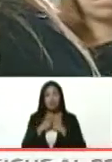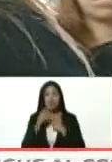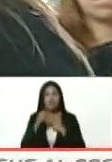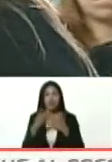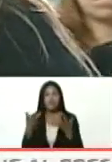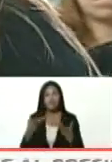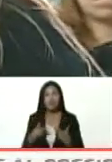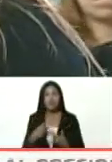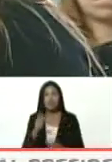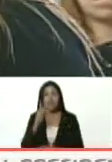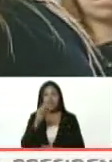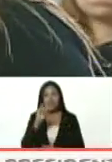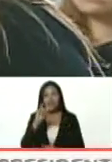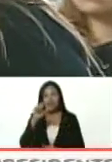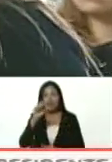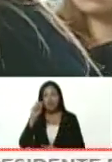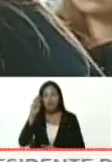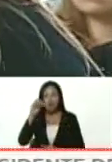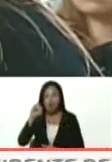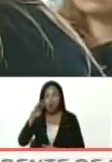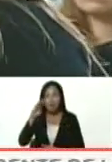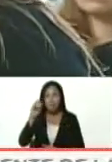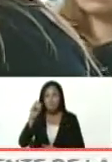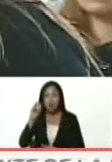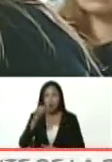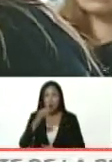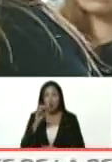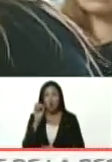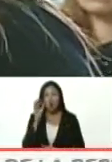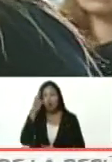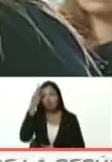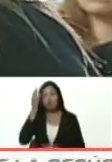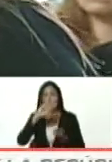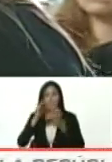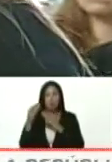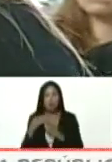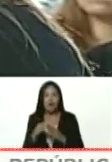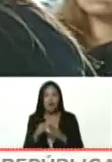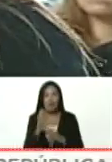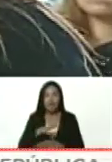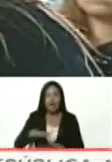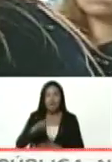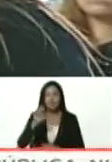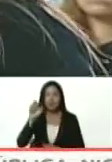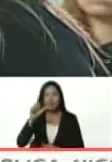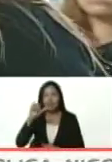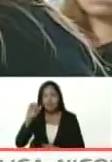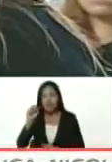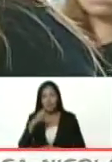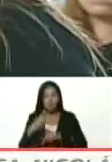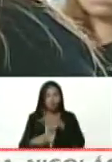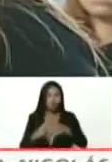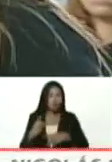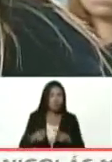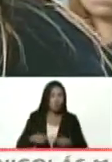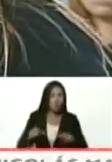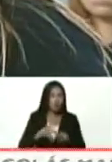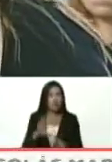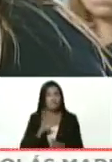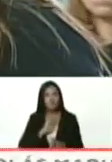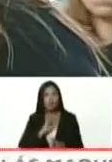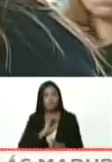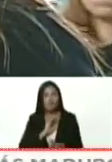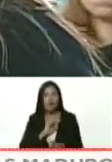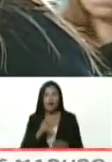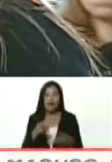del Quilombo, donde el Consejo Comunal Campo Elías está produciendo en ese espacio sus insumos para las